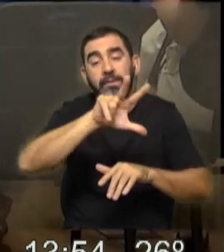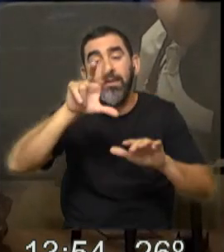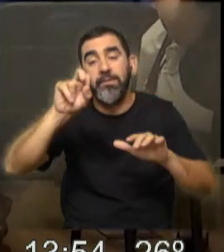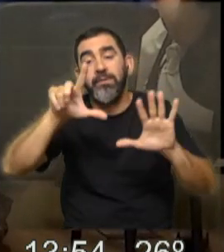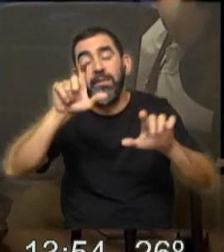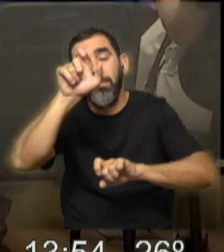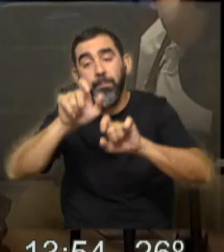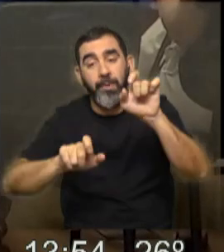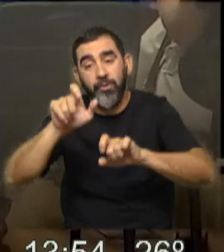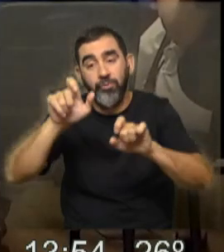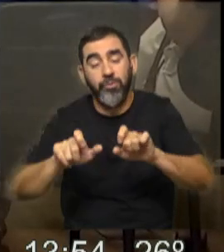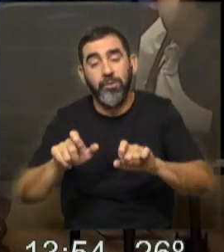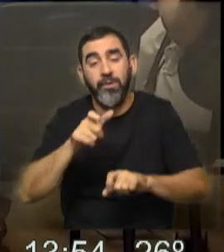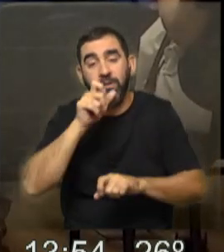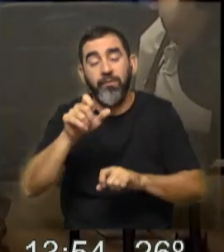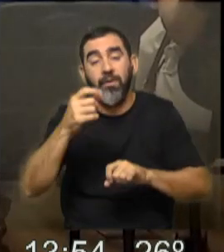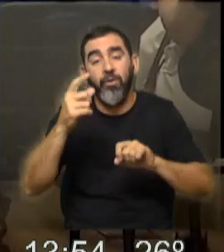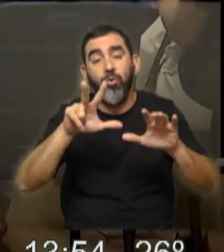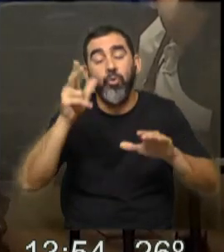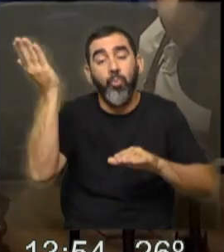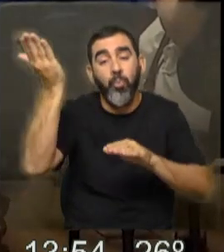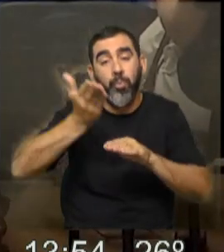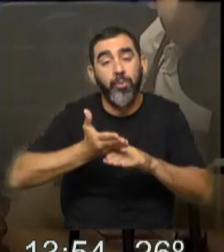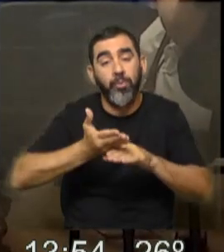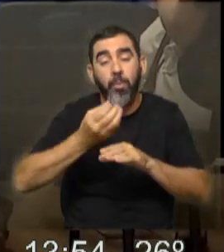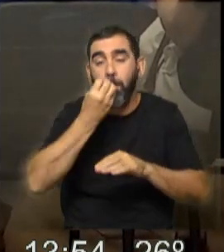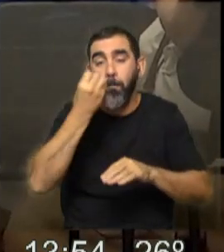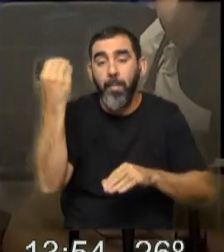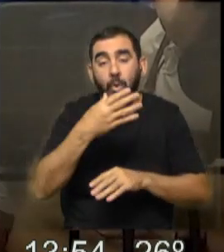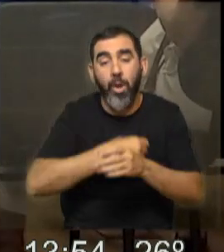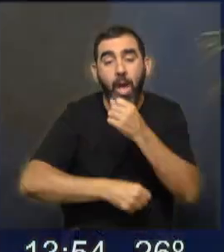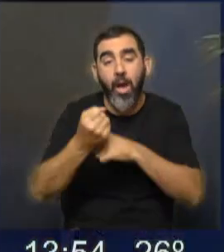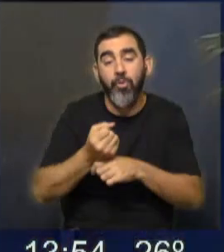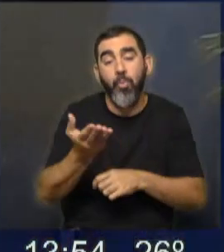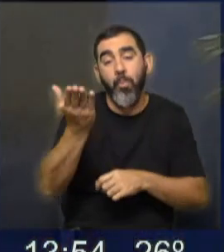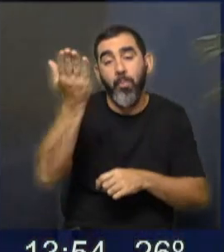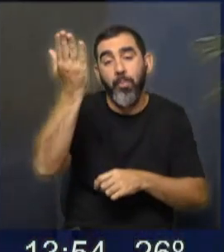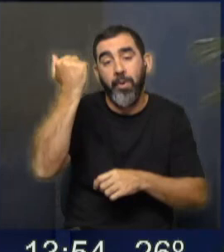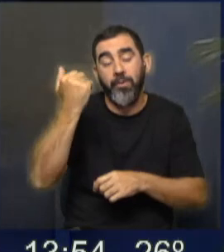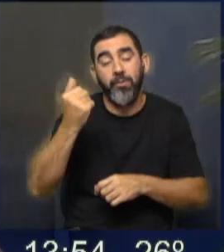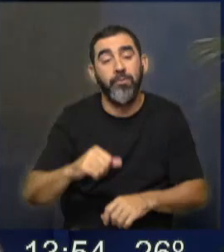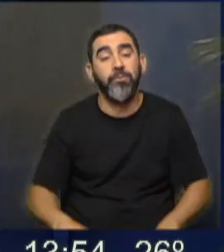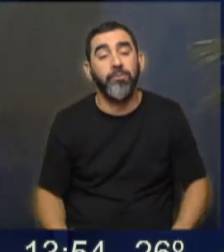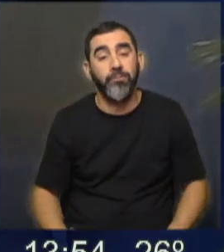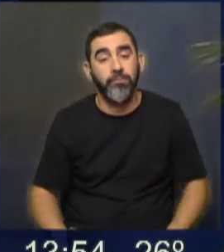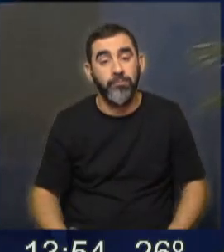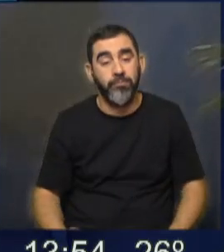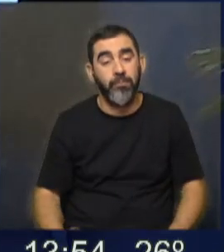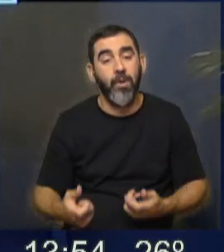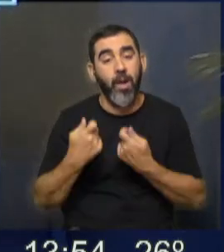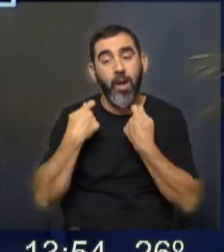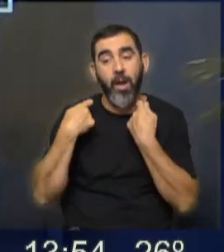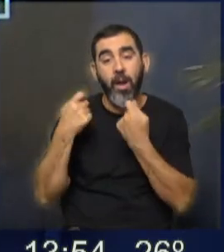1.065.307 personas, lo que representa un 18,5% más que el año 2022. En cuanto al